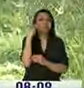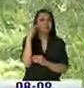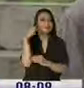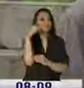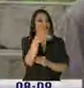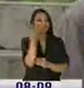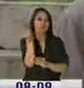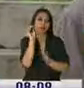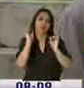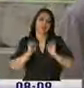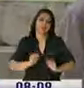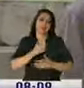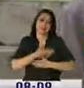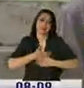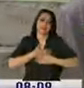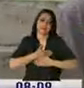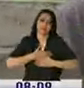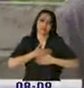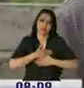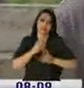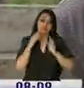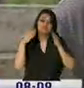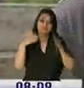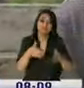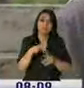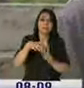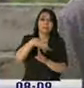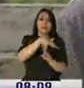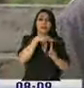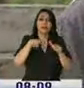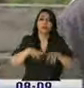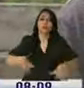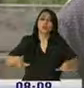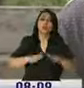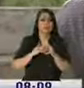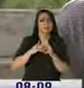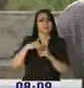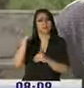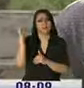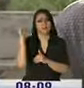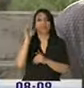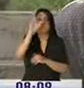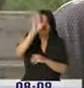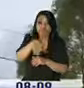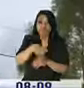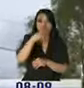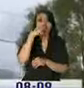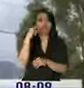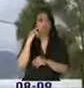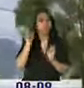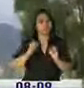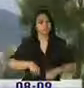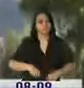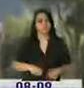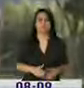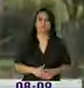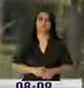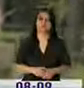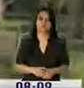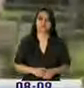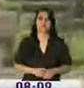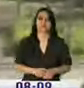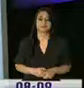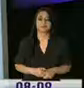Que por favor sí se preocupen de los parques de aquí, de este sector, y sobre todo para que puedan venir también los niños. Informó Patricia